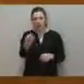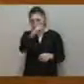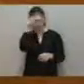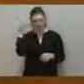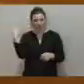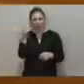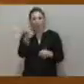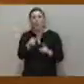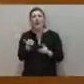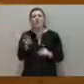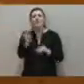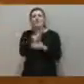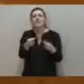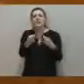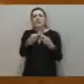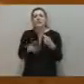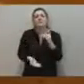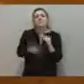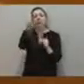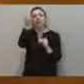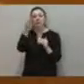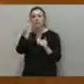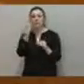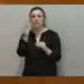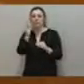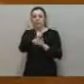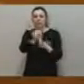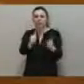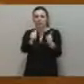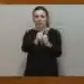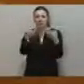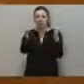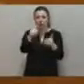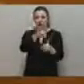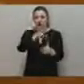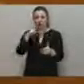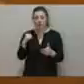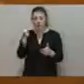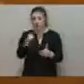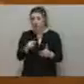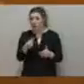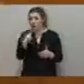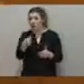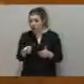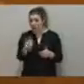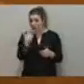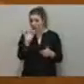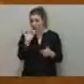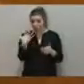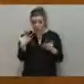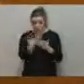la cofinanciación del sistema para la autonomía y atención a la dependencia. Y, como les decía, si no admiten el